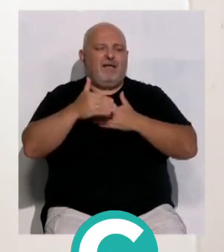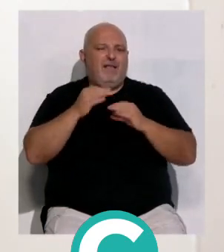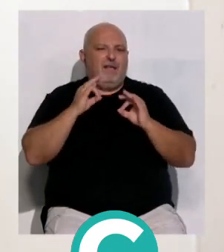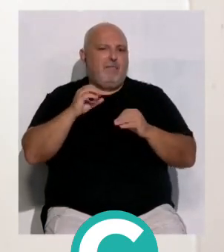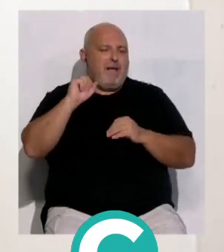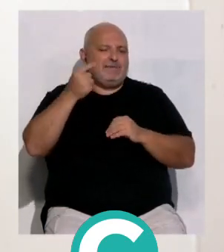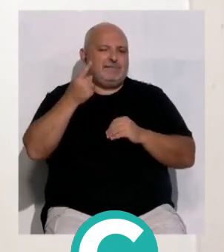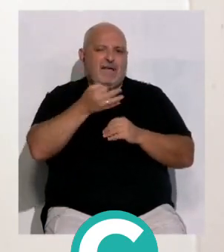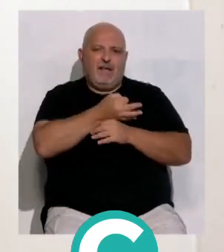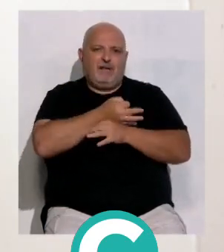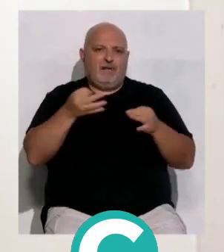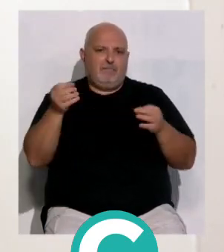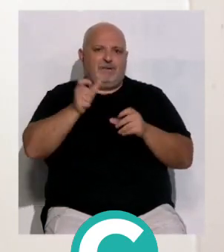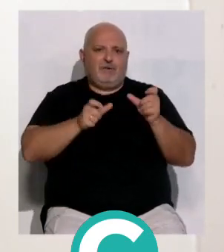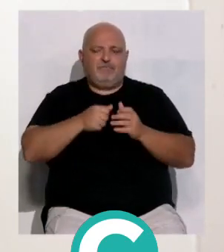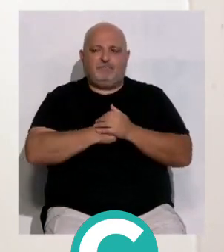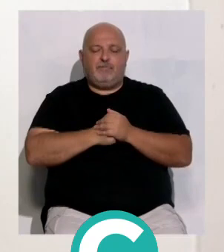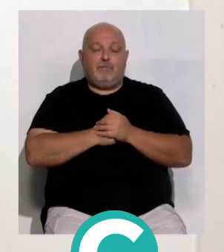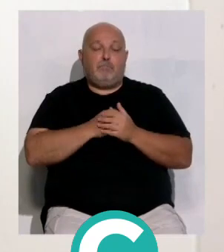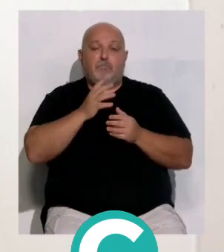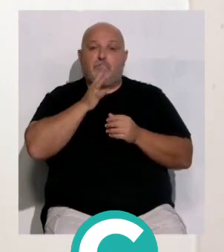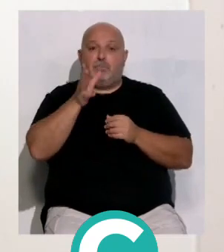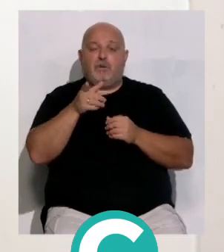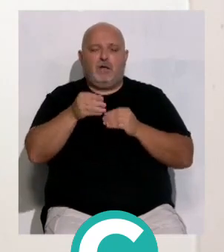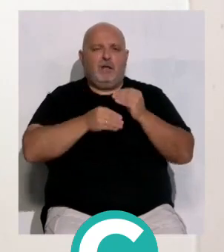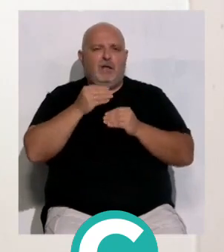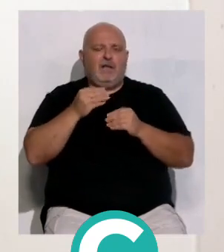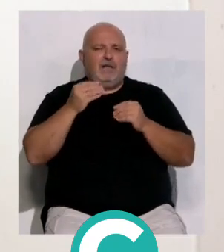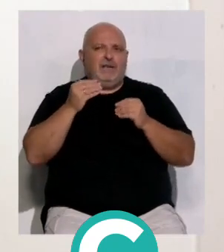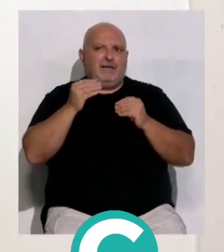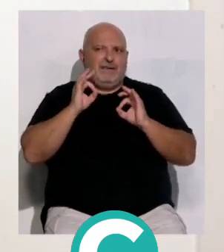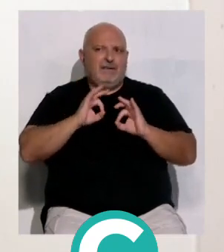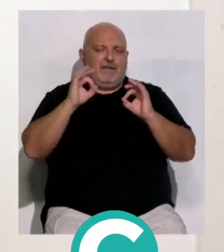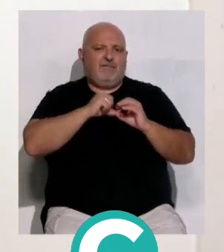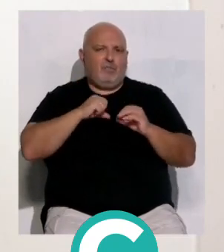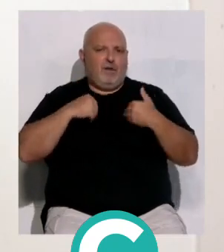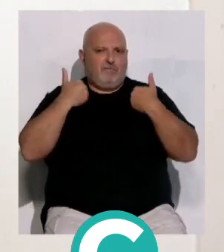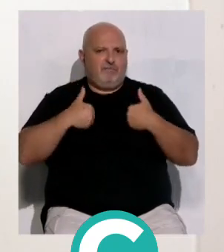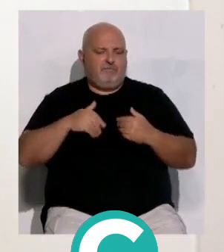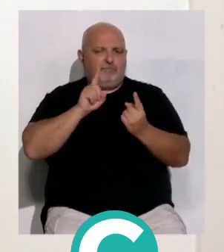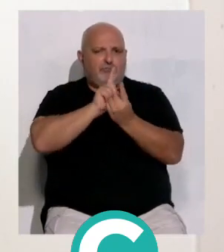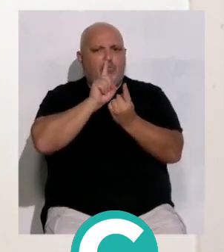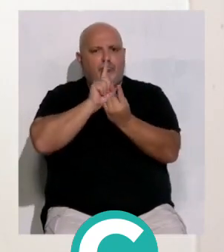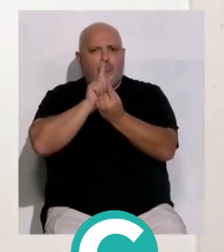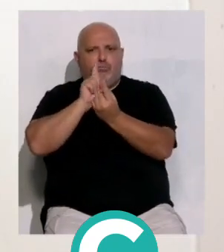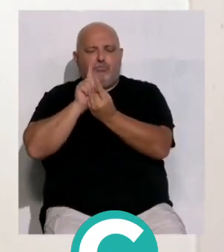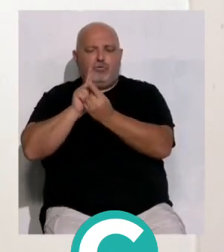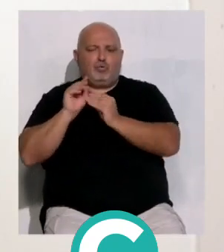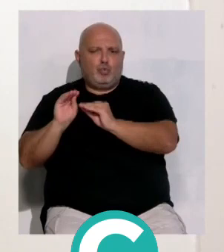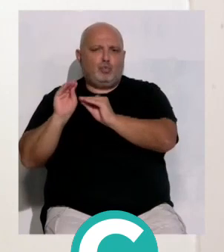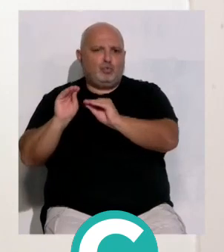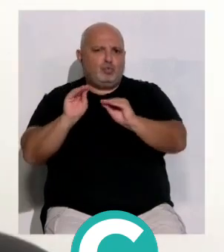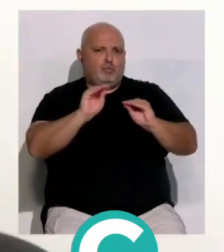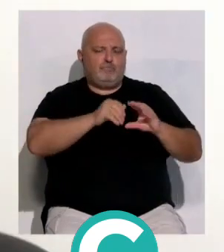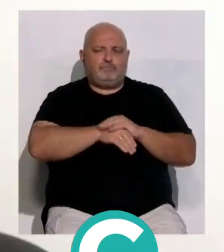el más adecuado para cada persona. Por lo tanto, aquí se hacen tratamientos individualizados. Cada uno recibe